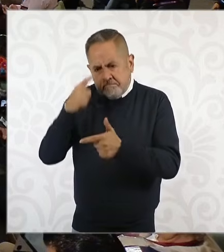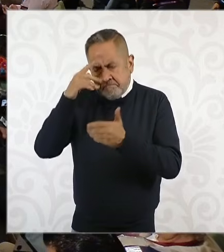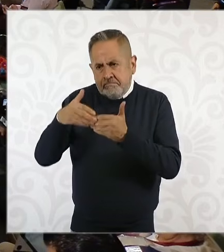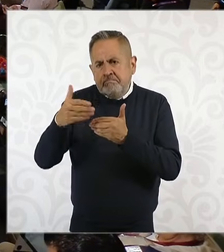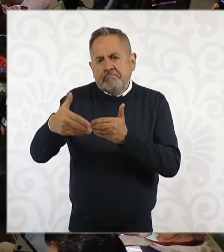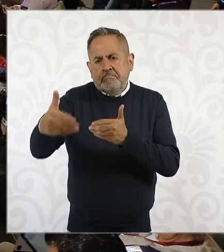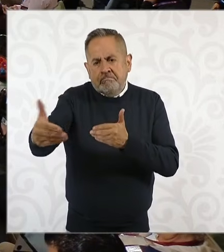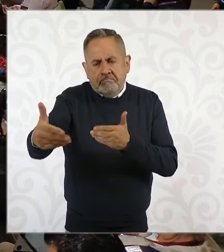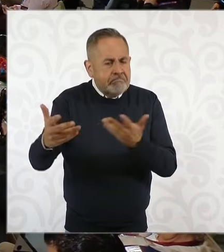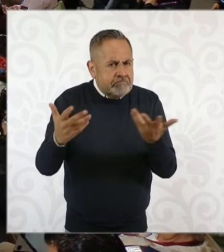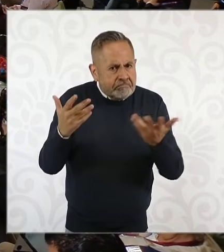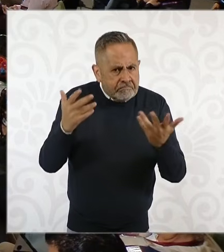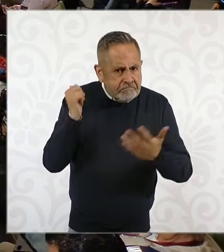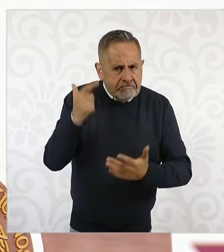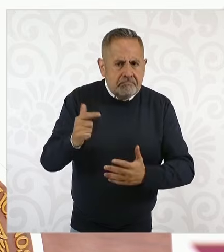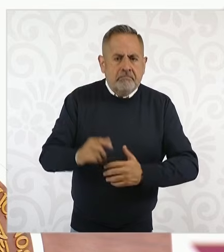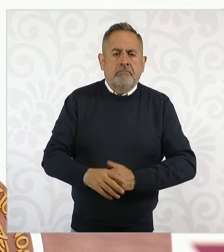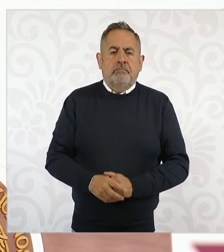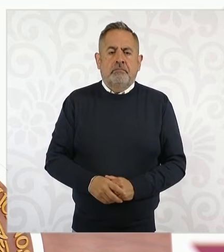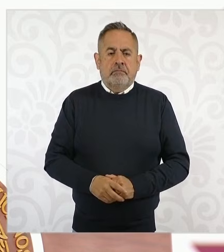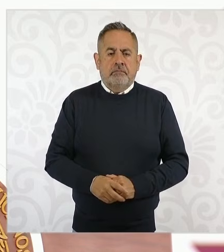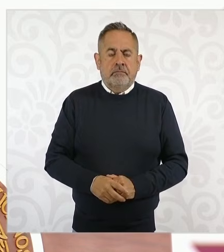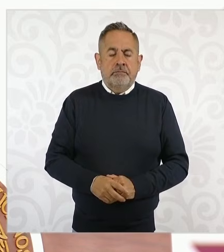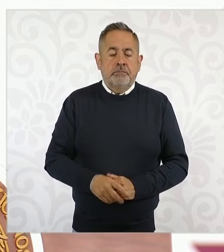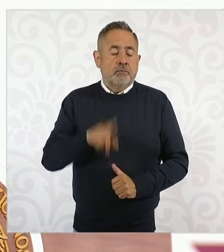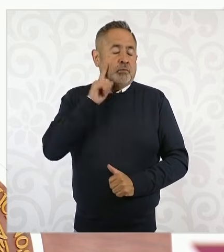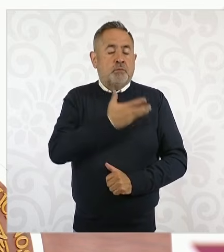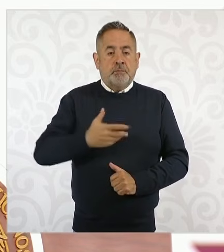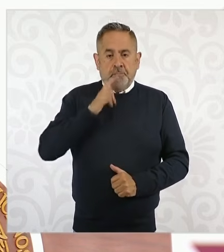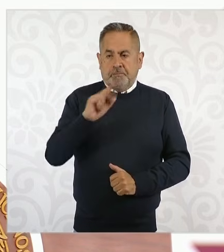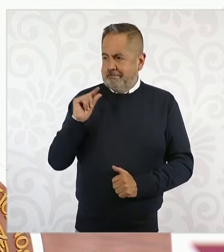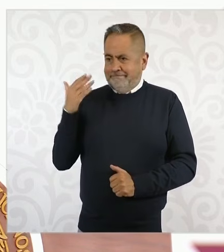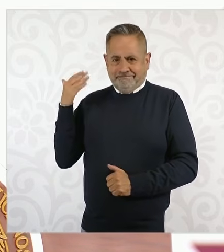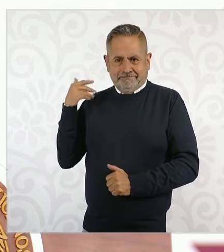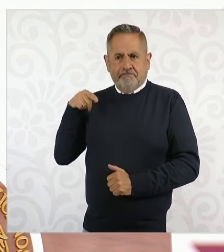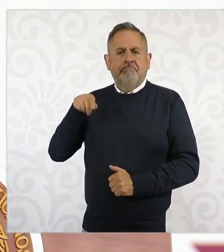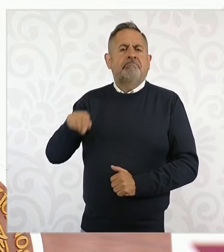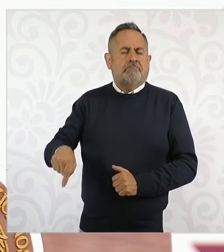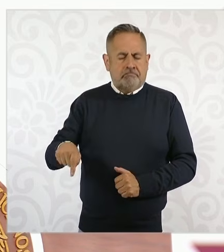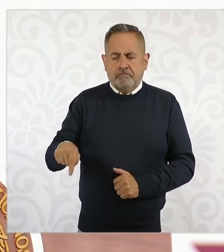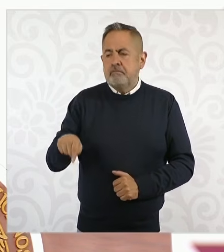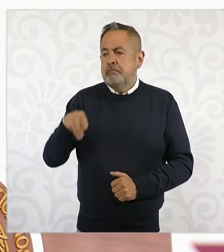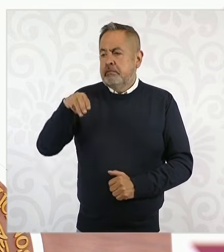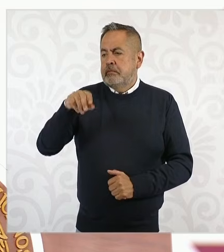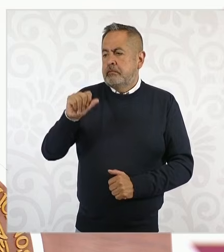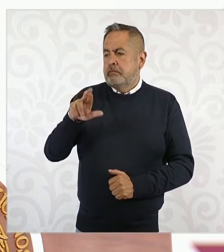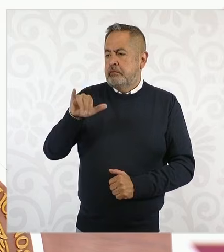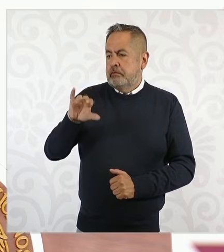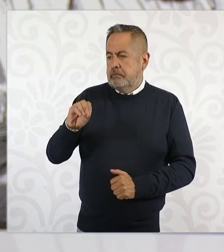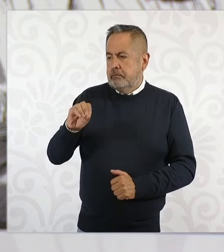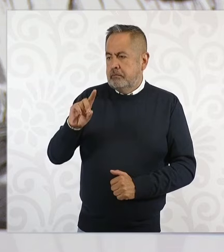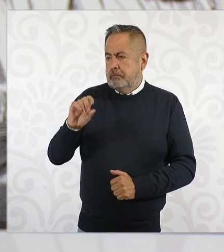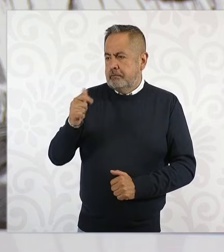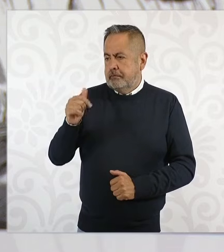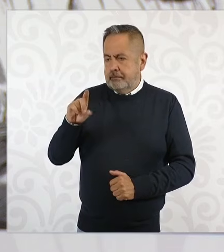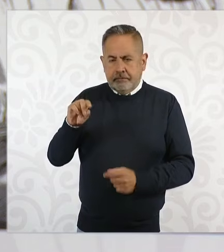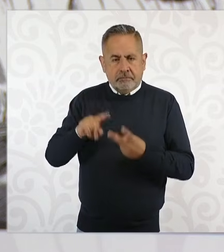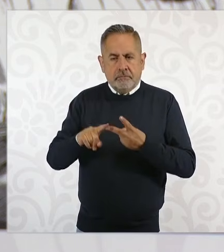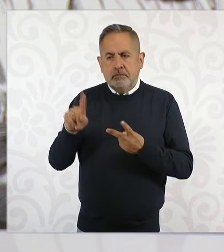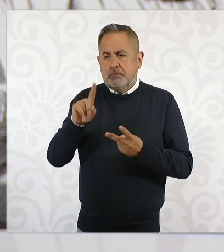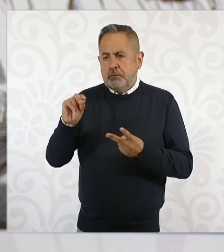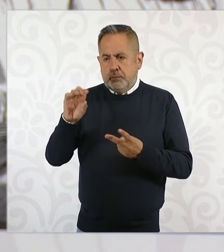Dieron una conferencia de prensa hace unos días Mario Delgado y Zoé Robledo, porque a través del IMSS se realizaron